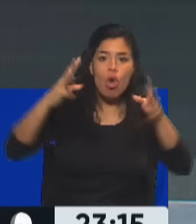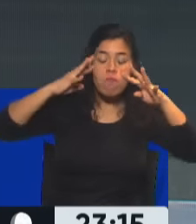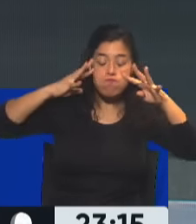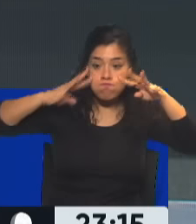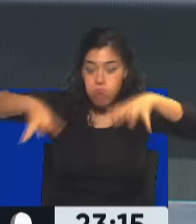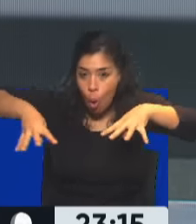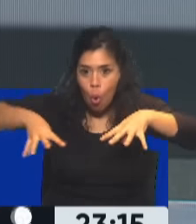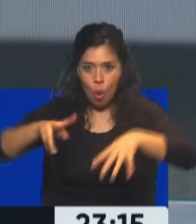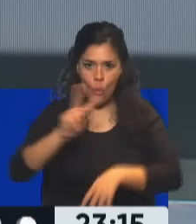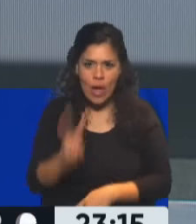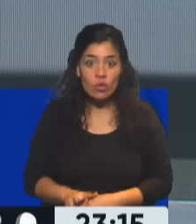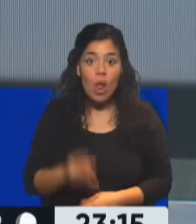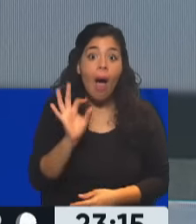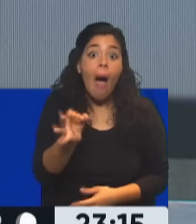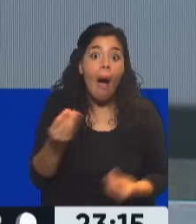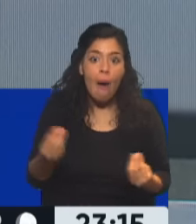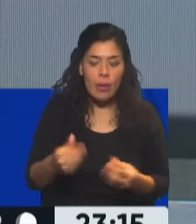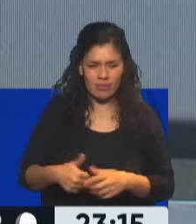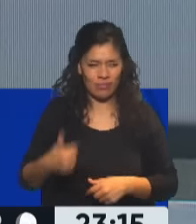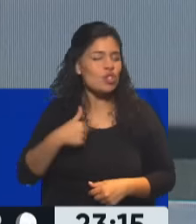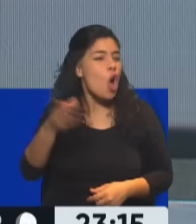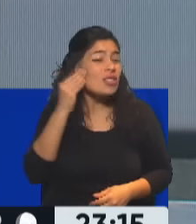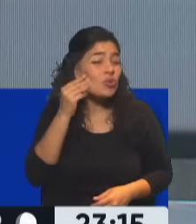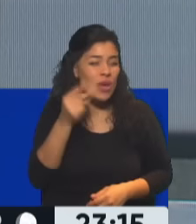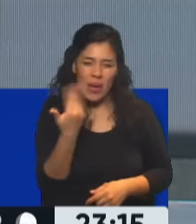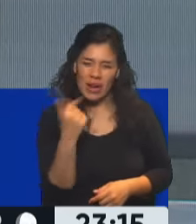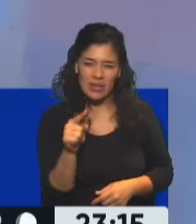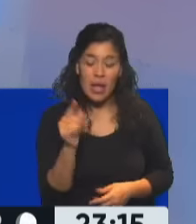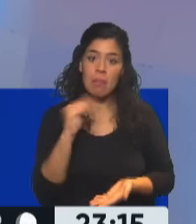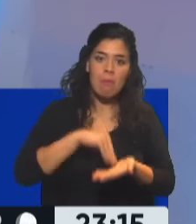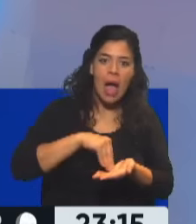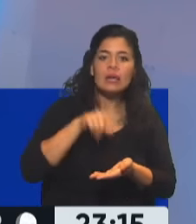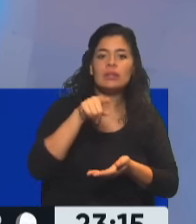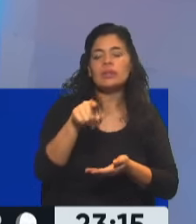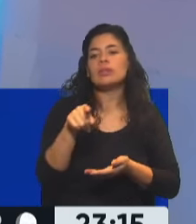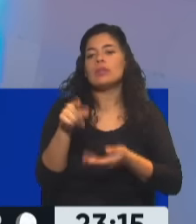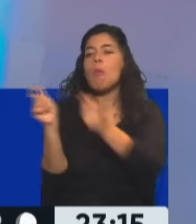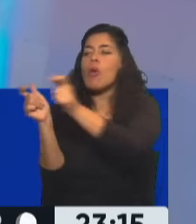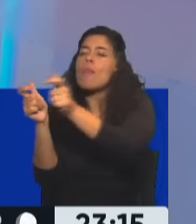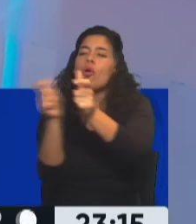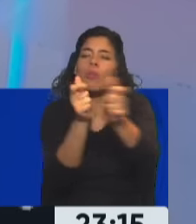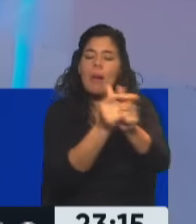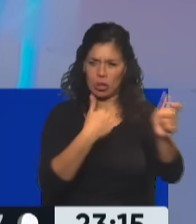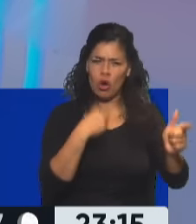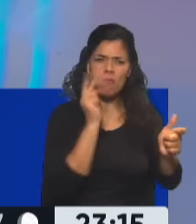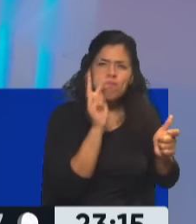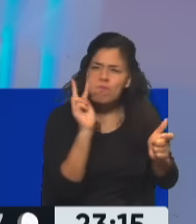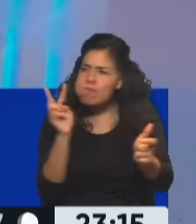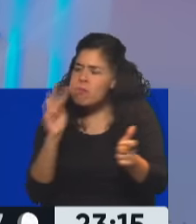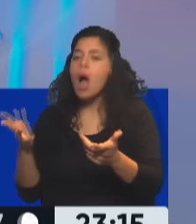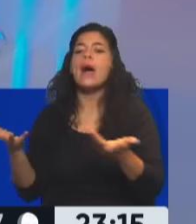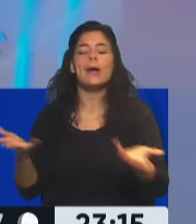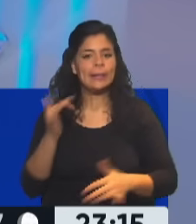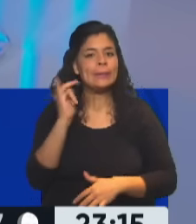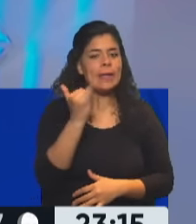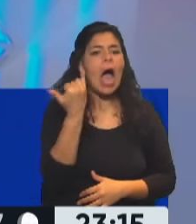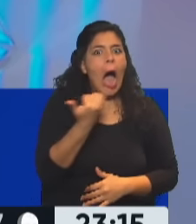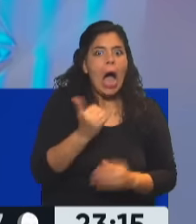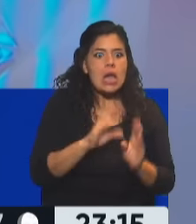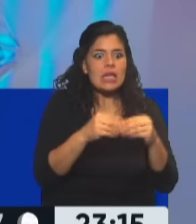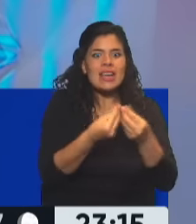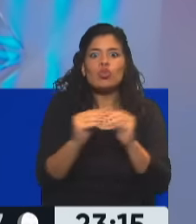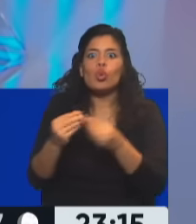Escuchaba lo de los sondeos y lo hemos contado incluso en otros programas, los números tan distintos que se dan entre las encuestas que